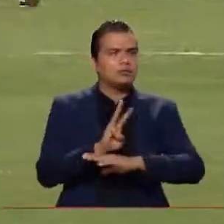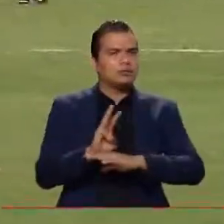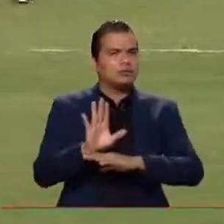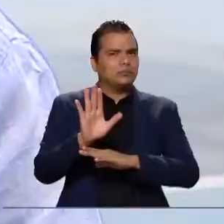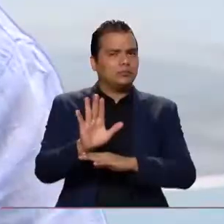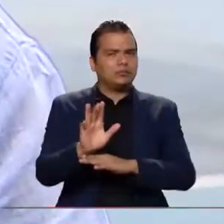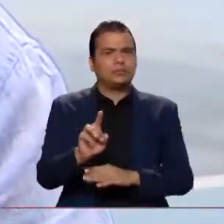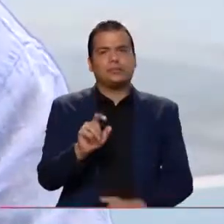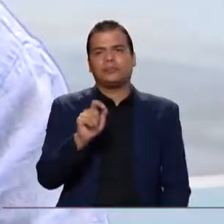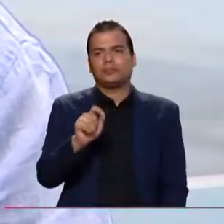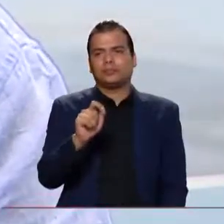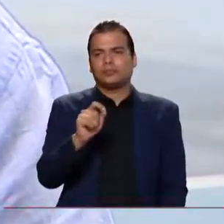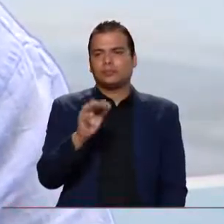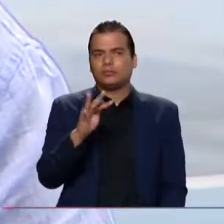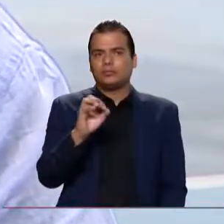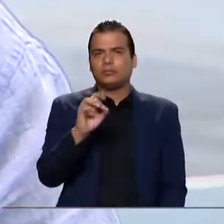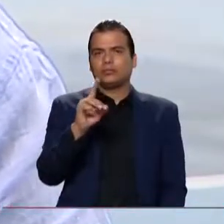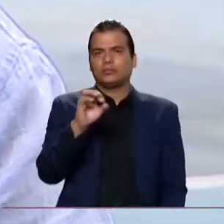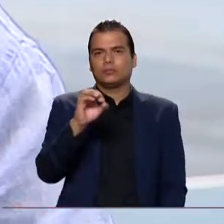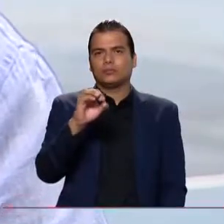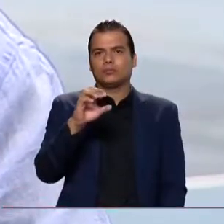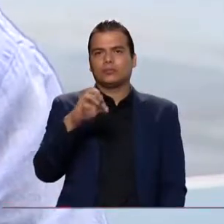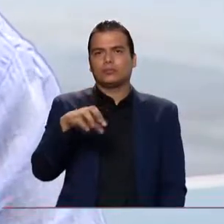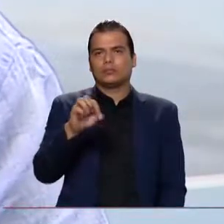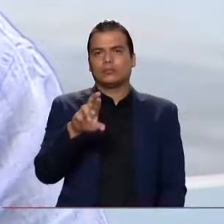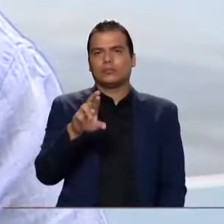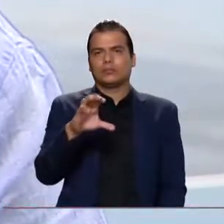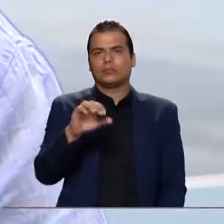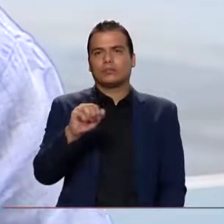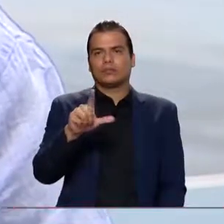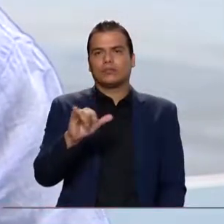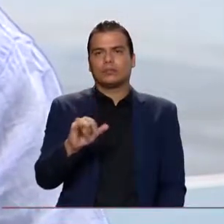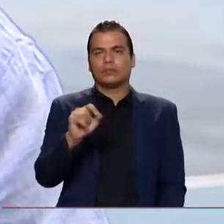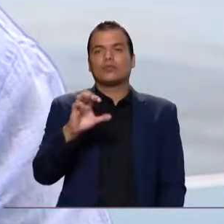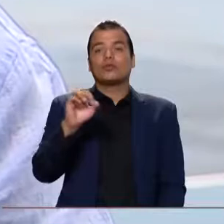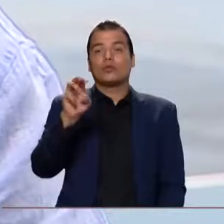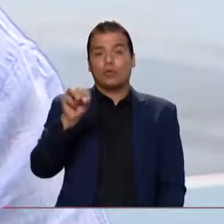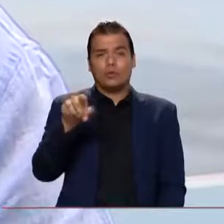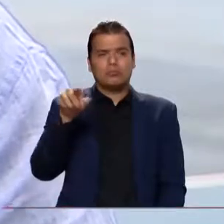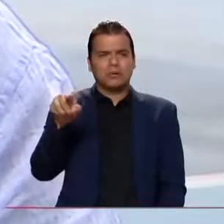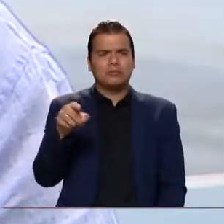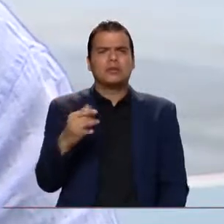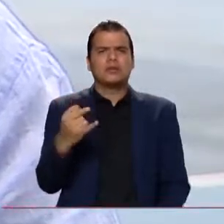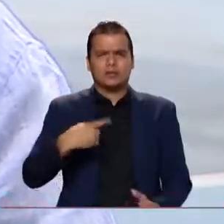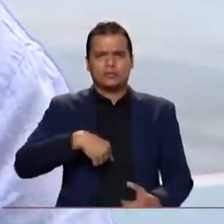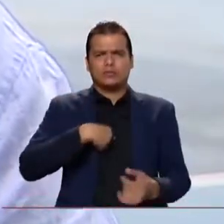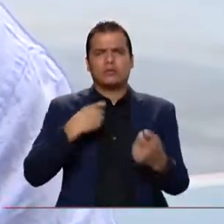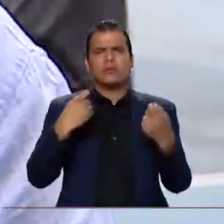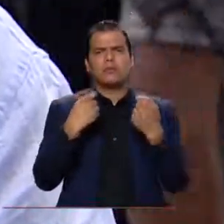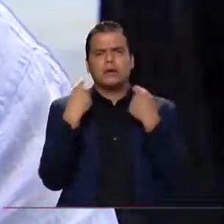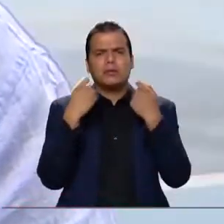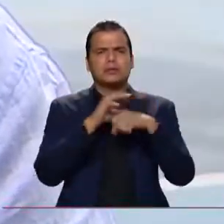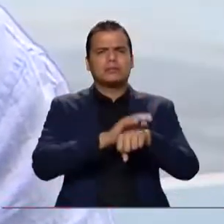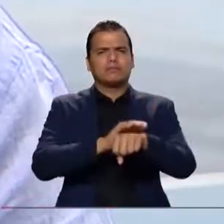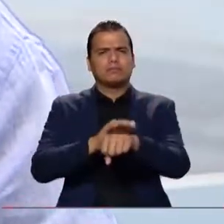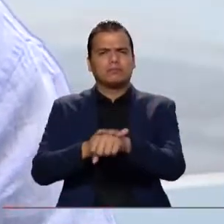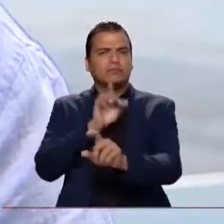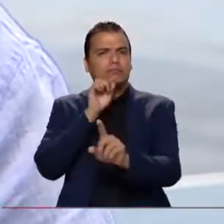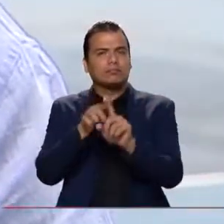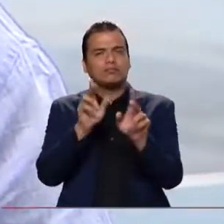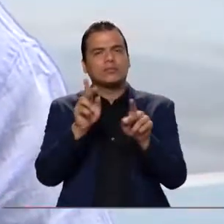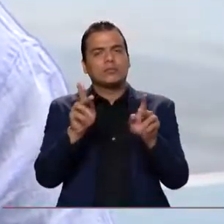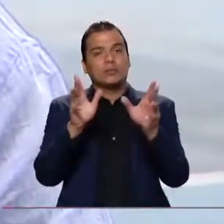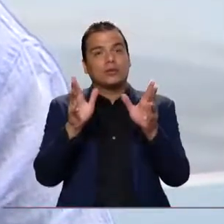todo por cali puntocom allí está toda la información y hemos sacado flyer hemos sacado muchos volantes para que la gente